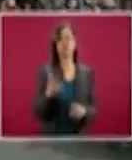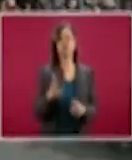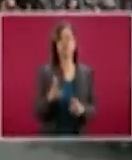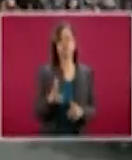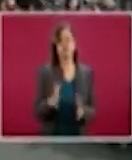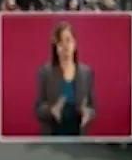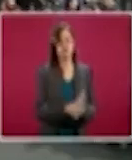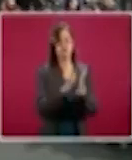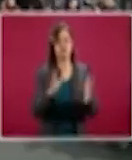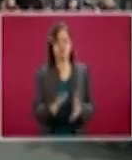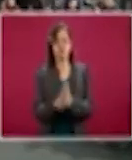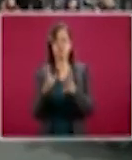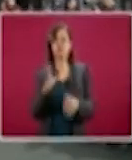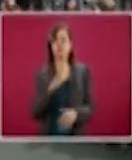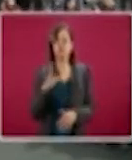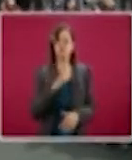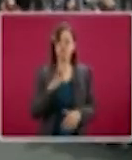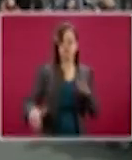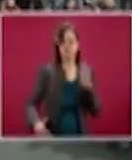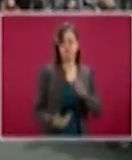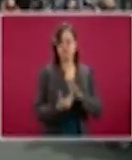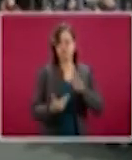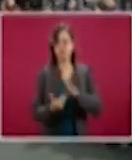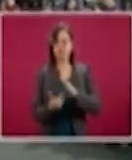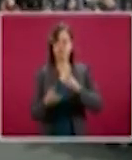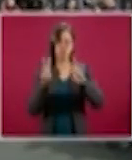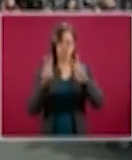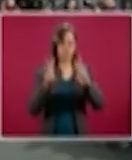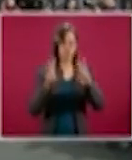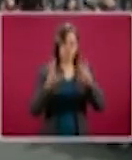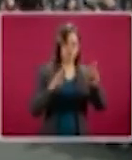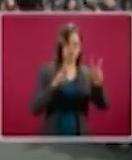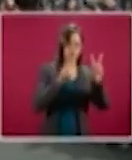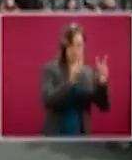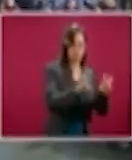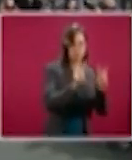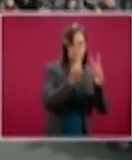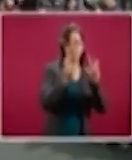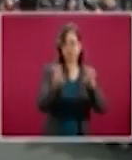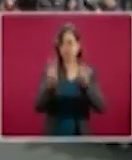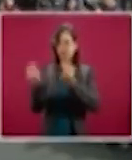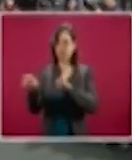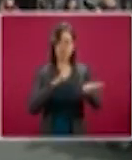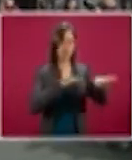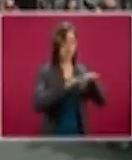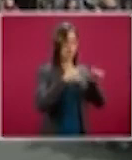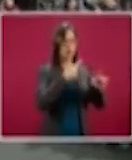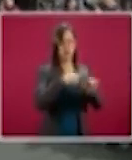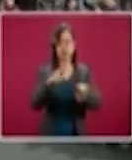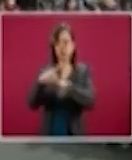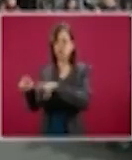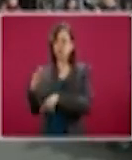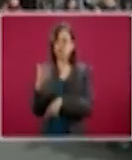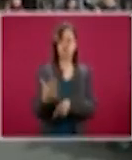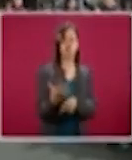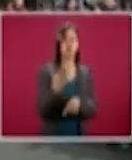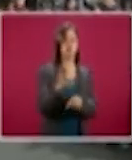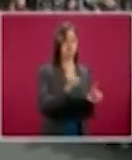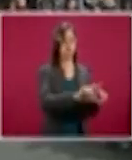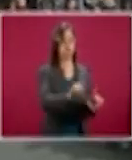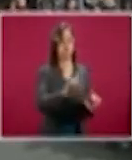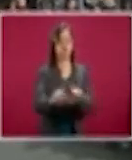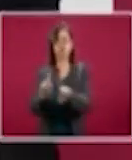pesos casi 43 mil millones de dólares este año se va a invertir y esto lo va a invertir la iniciativa privada